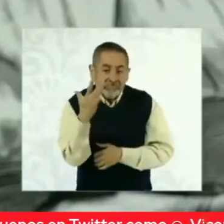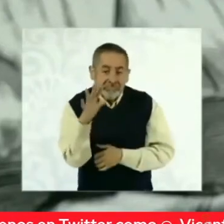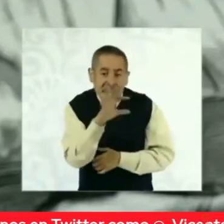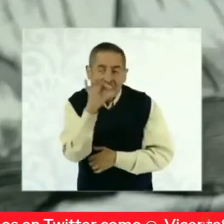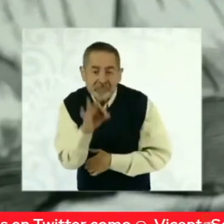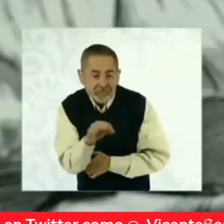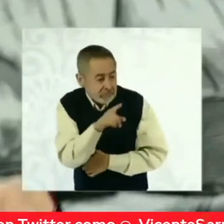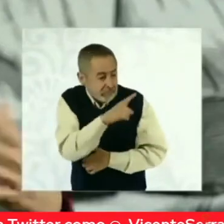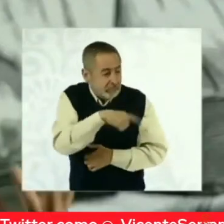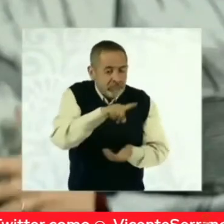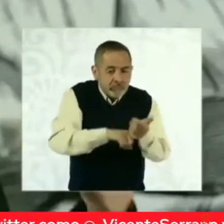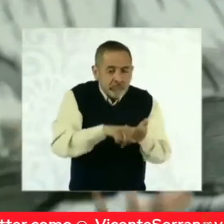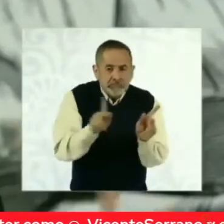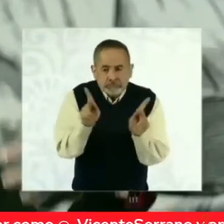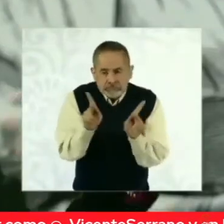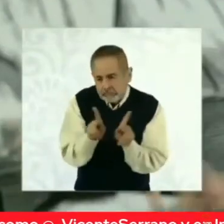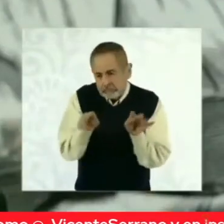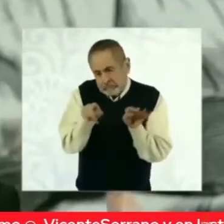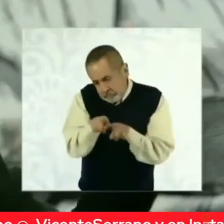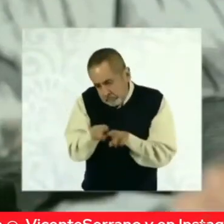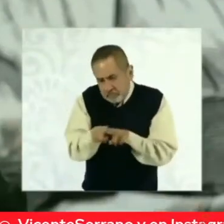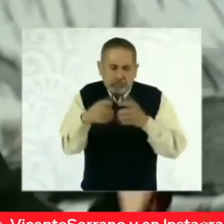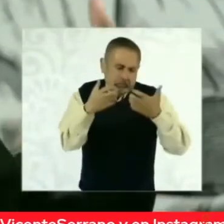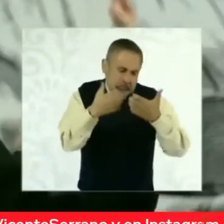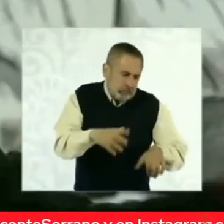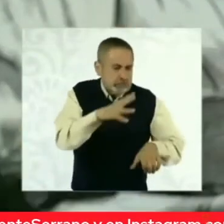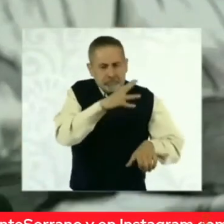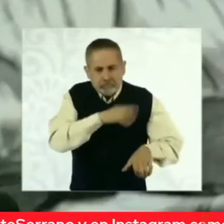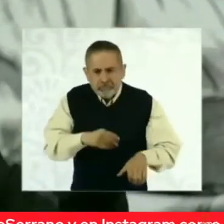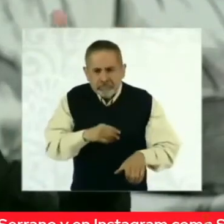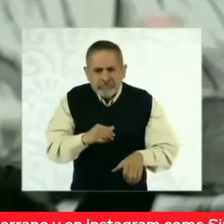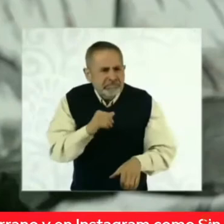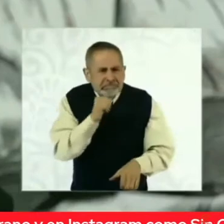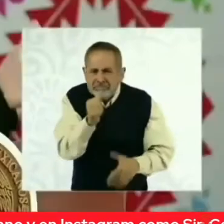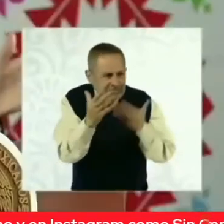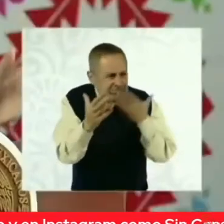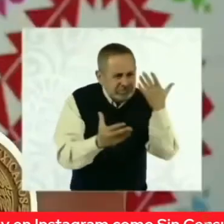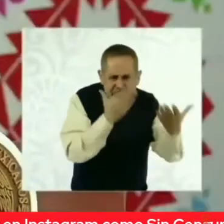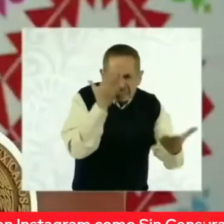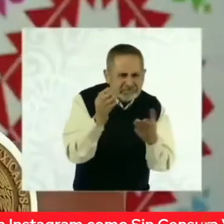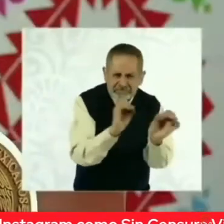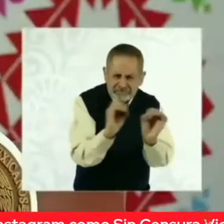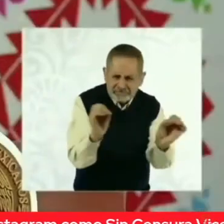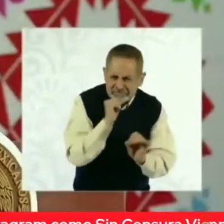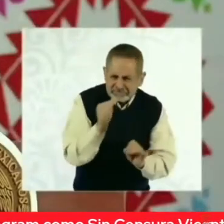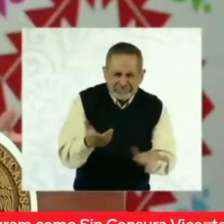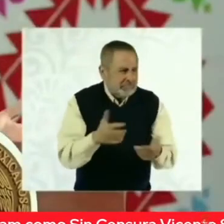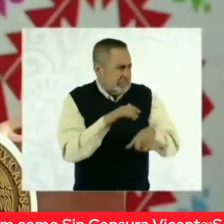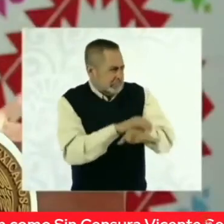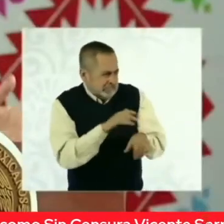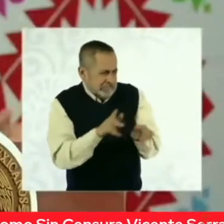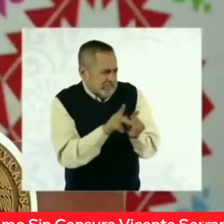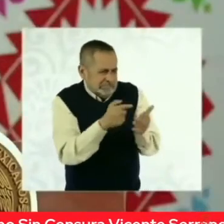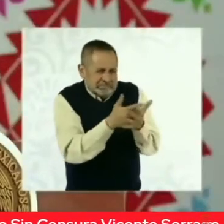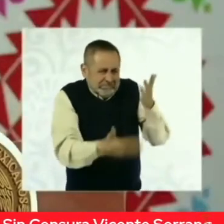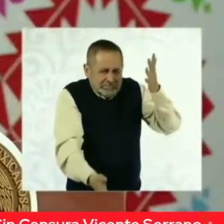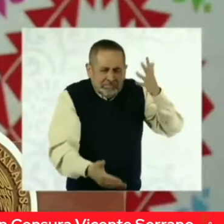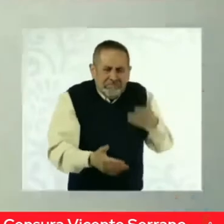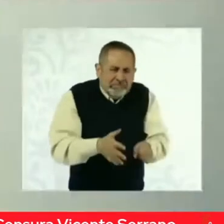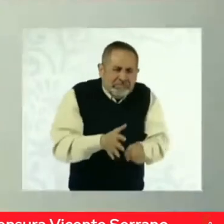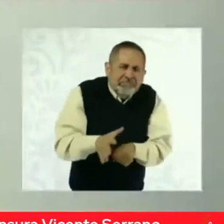Poder Judicial son primos, hermanos, cuñados, hijos, sobrinos, amigos y todo lo